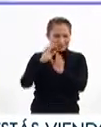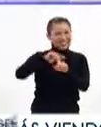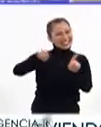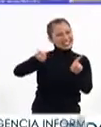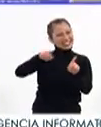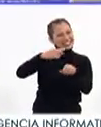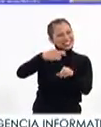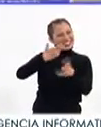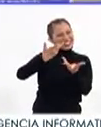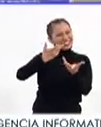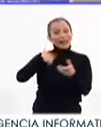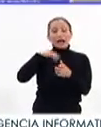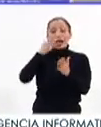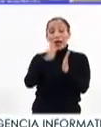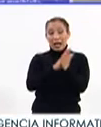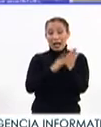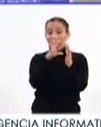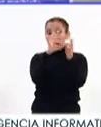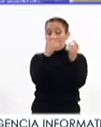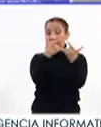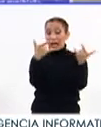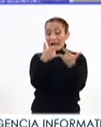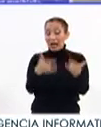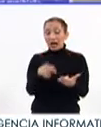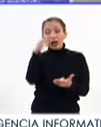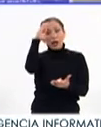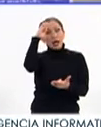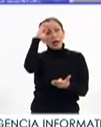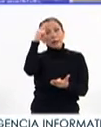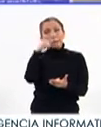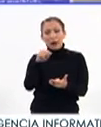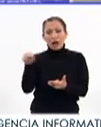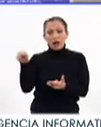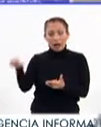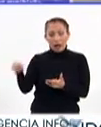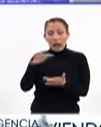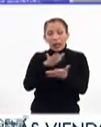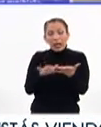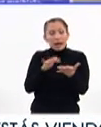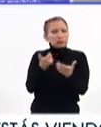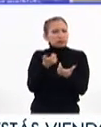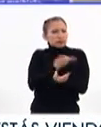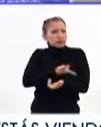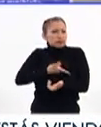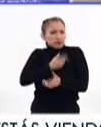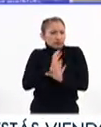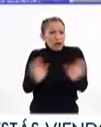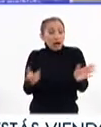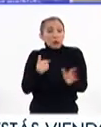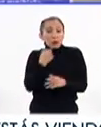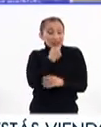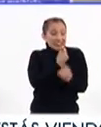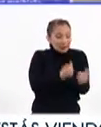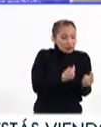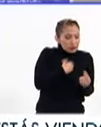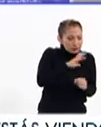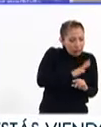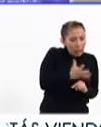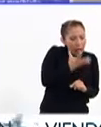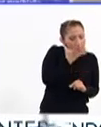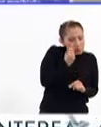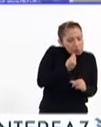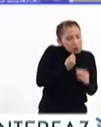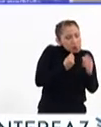portada. La parte de narraciones está pensado para leer por leer. Entonces, una vez que los niños han